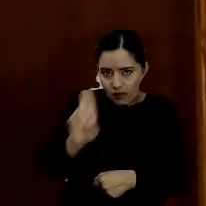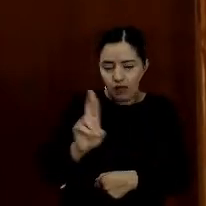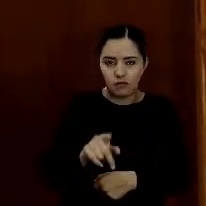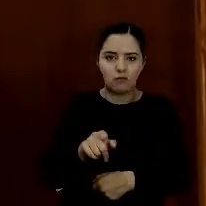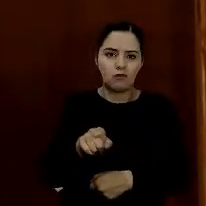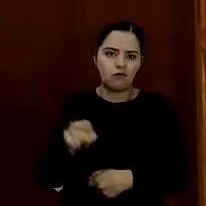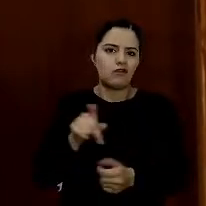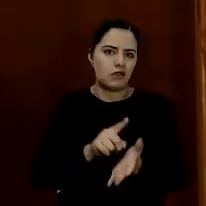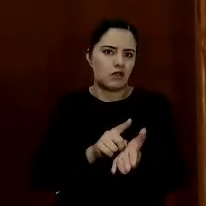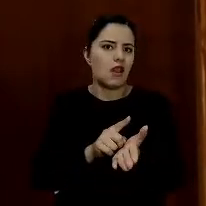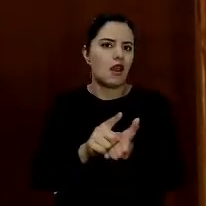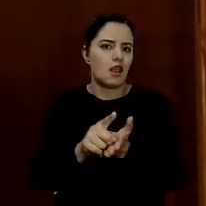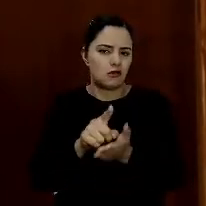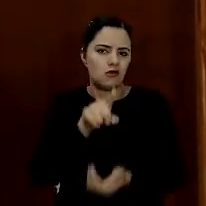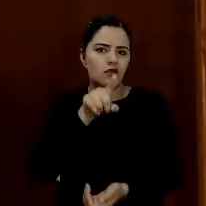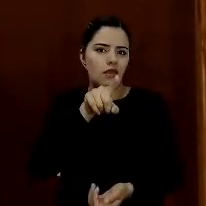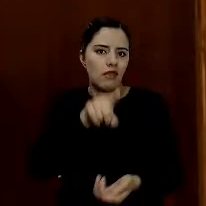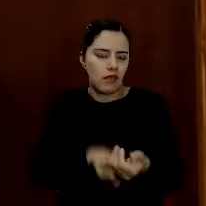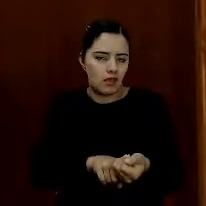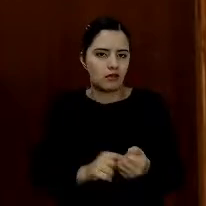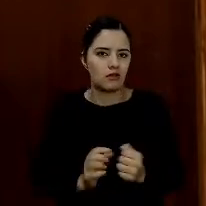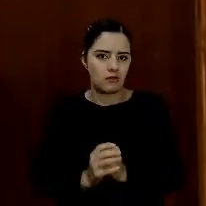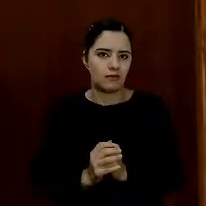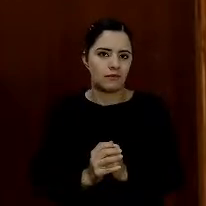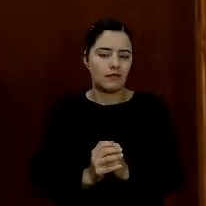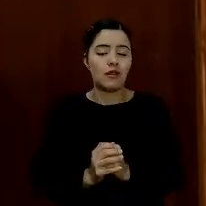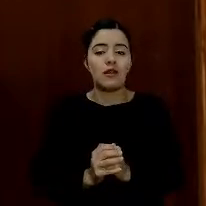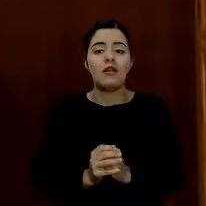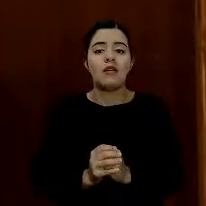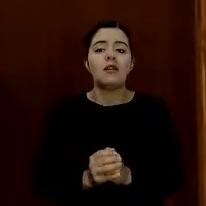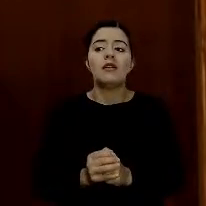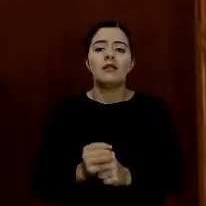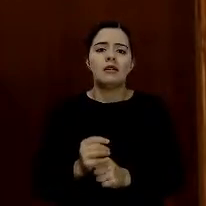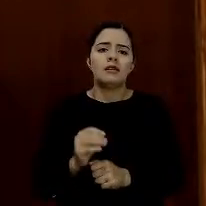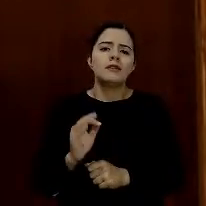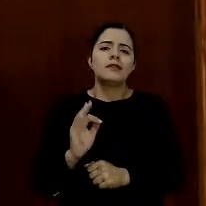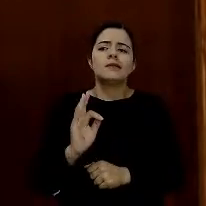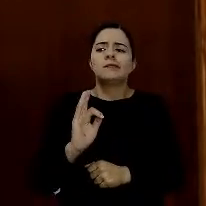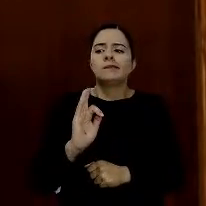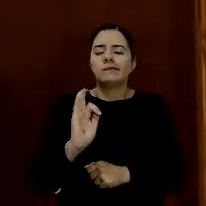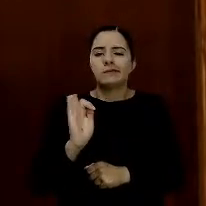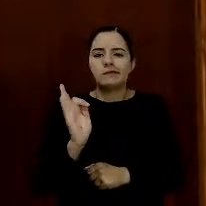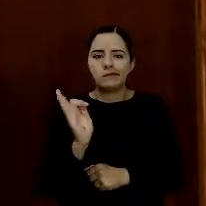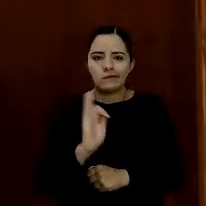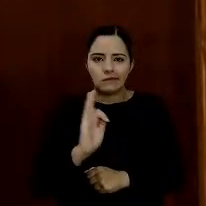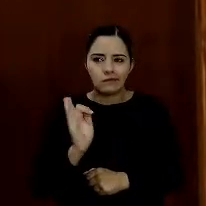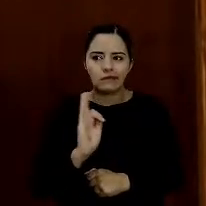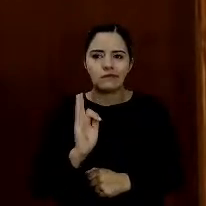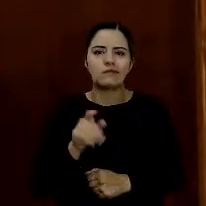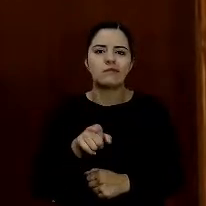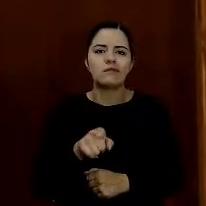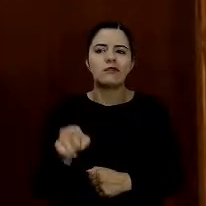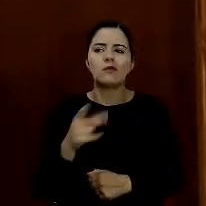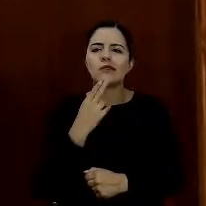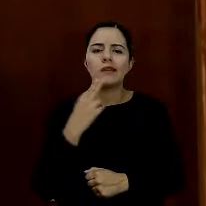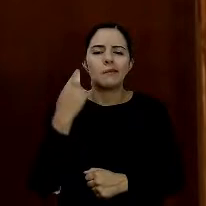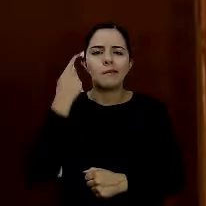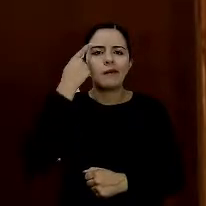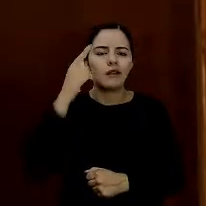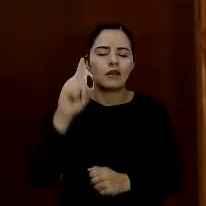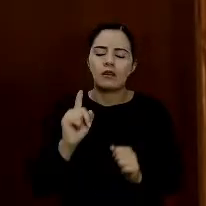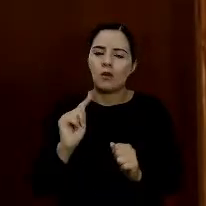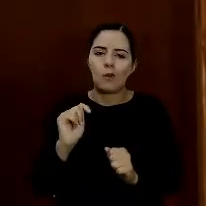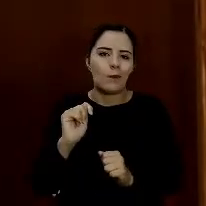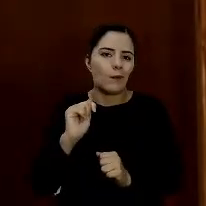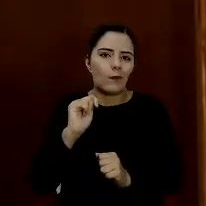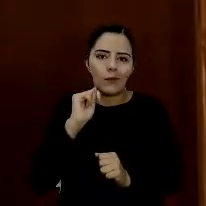valores intrínsecos que existen con independencia de la utilidad que pueda o